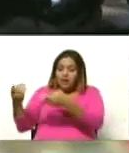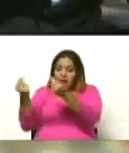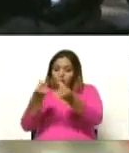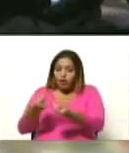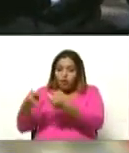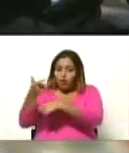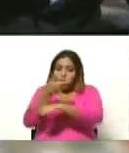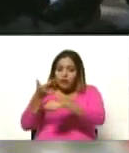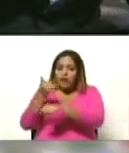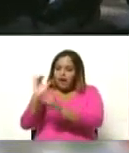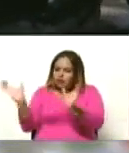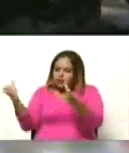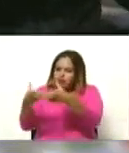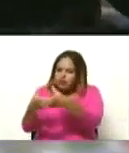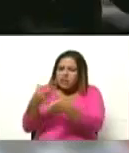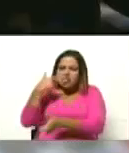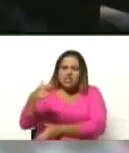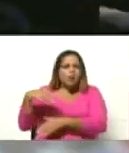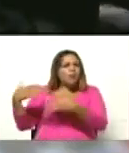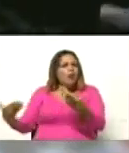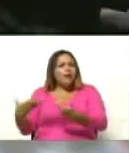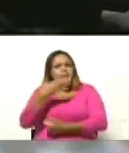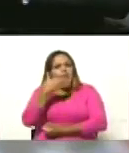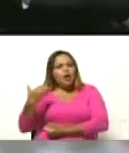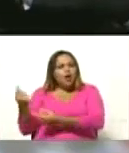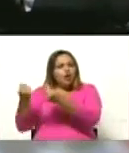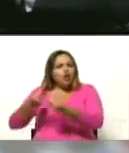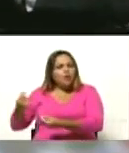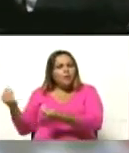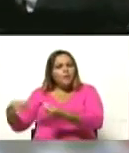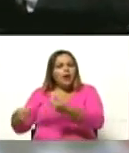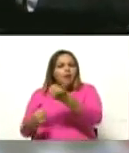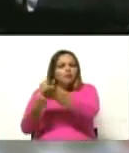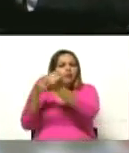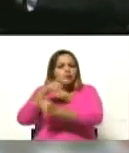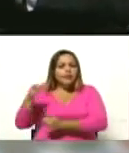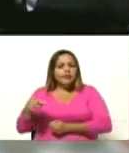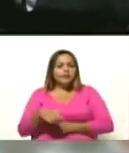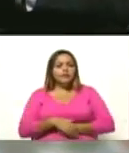sometido a Focus Group y han determinado cuáles acciones económicas son las que tienen más apoyo a la población.